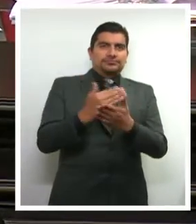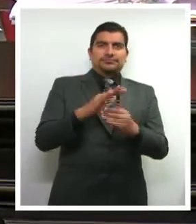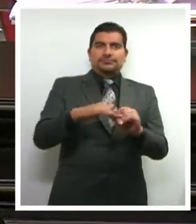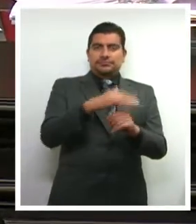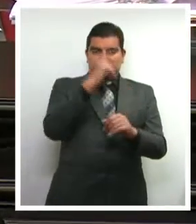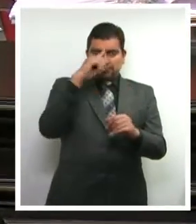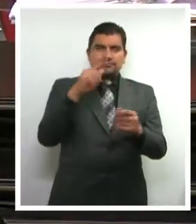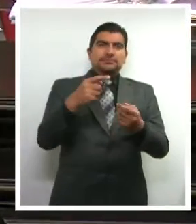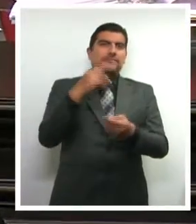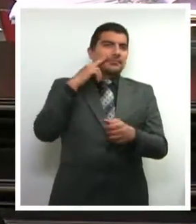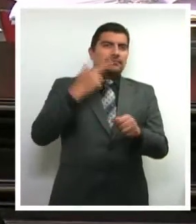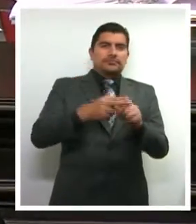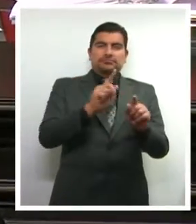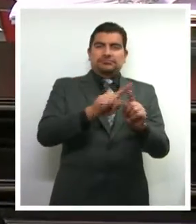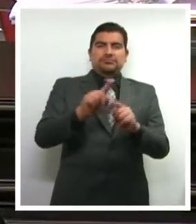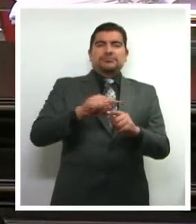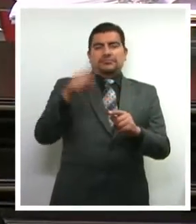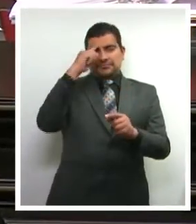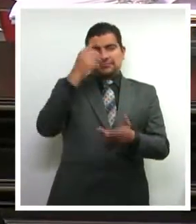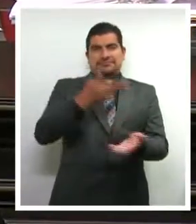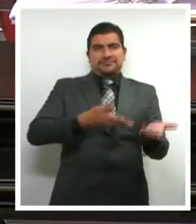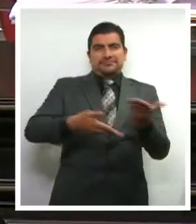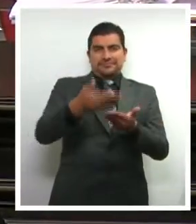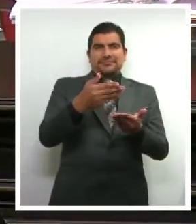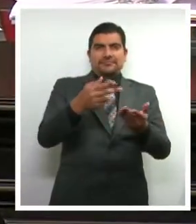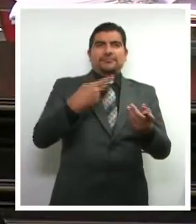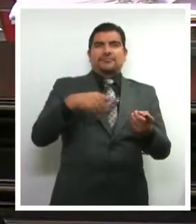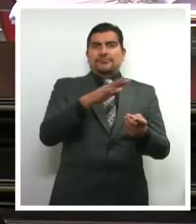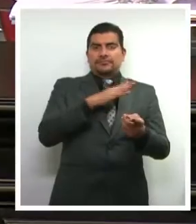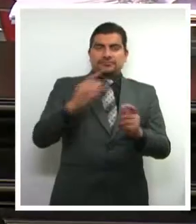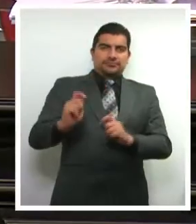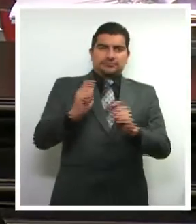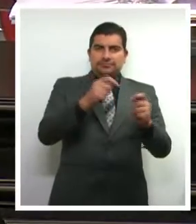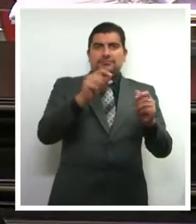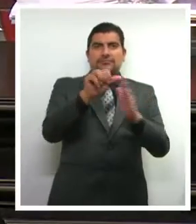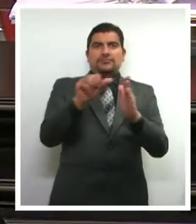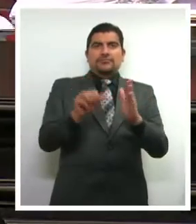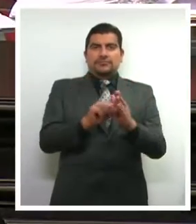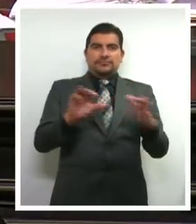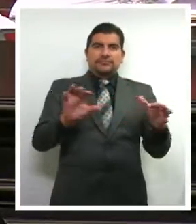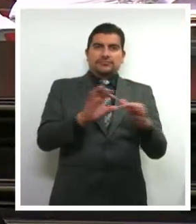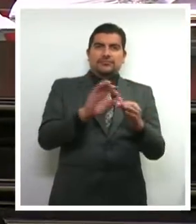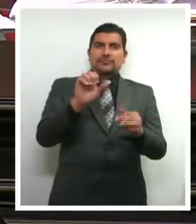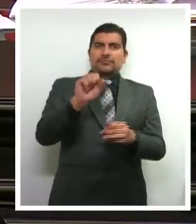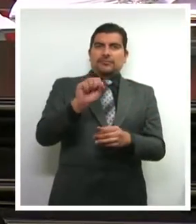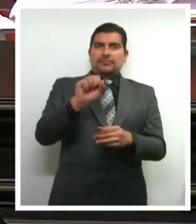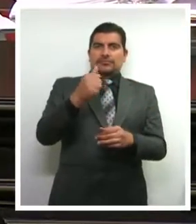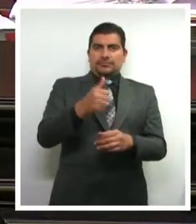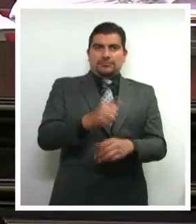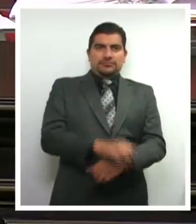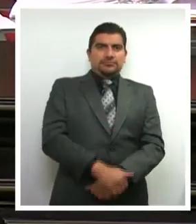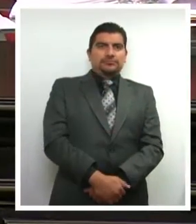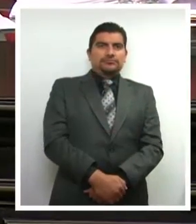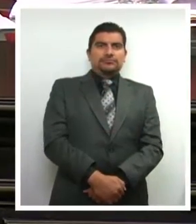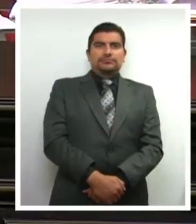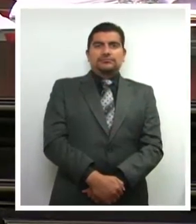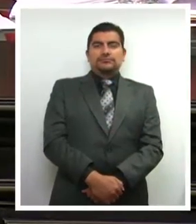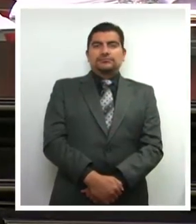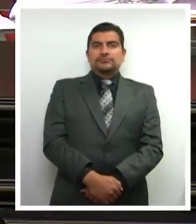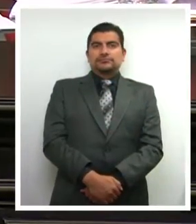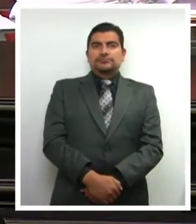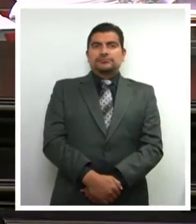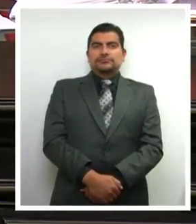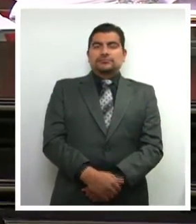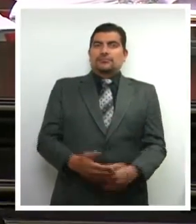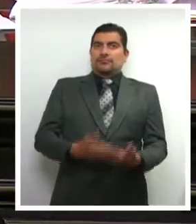de Responsabilidades de los Servidores Públicos, lo relacionado con el artículo 66. Toca el